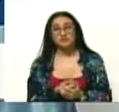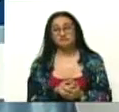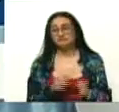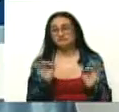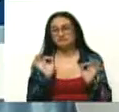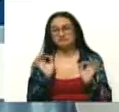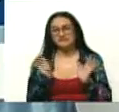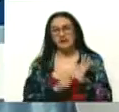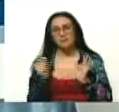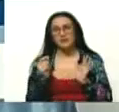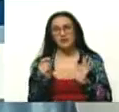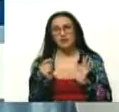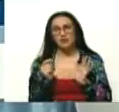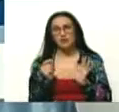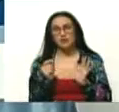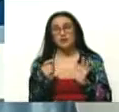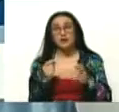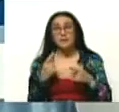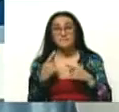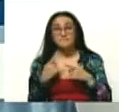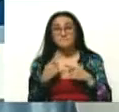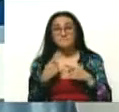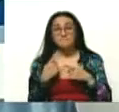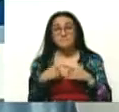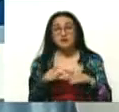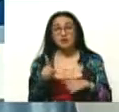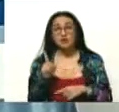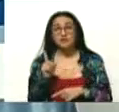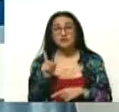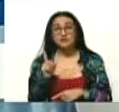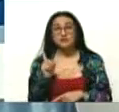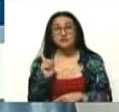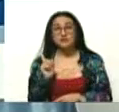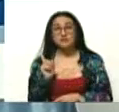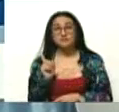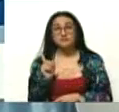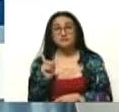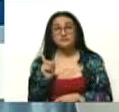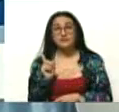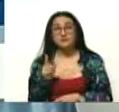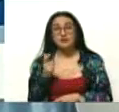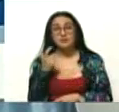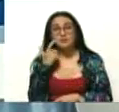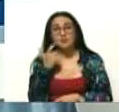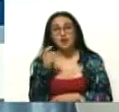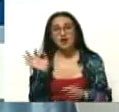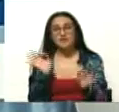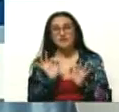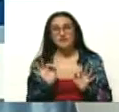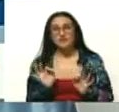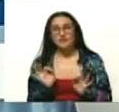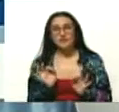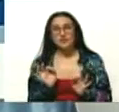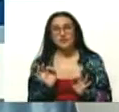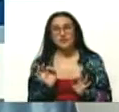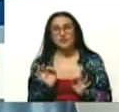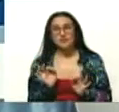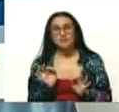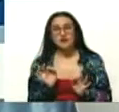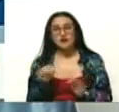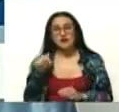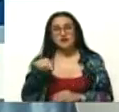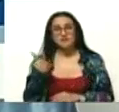implacable, pero obviamente también tenemos que buscar la manera en